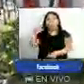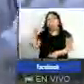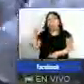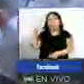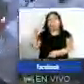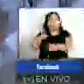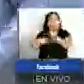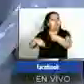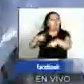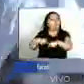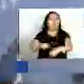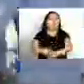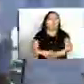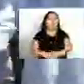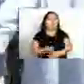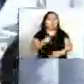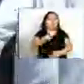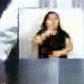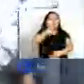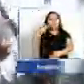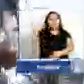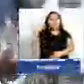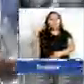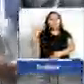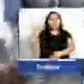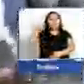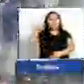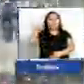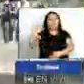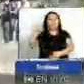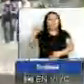Con imágenes de Juan Castellanos y Liliana Leiva, Noticiero Hechos.